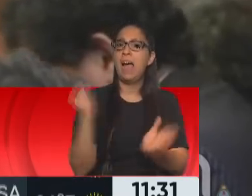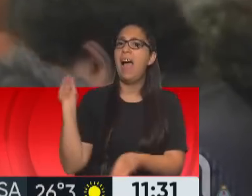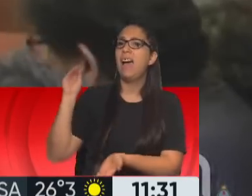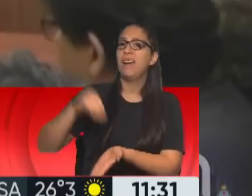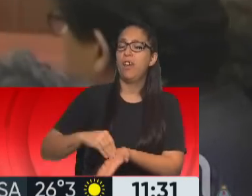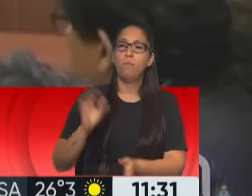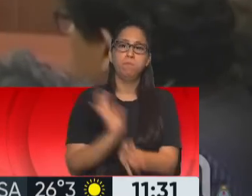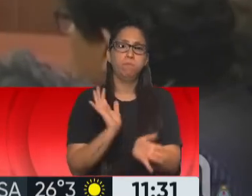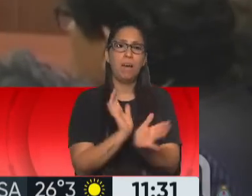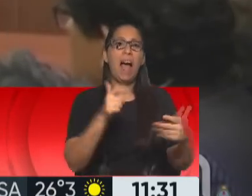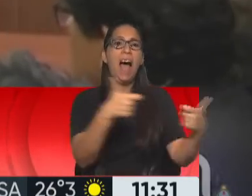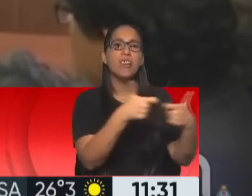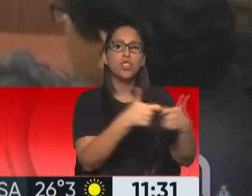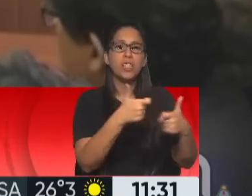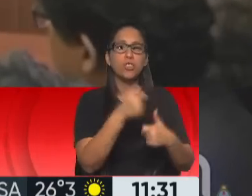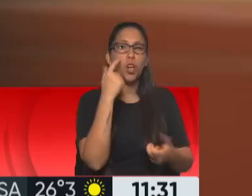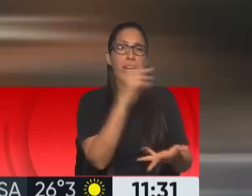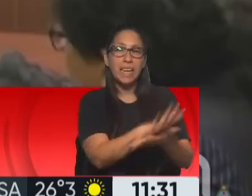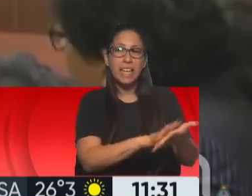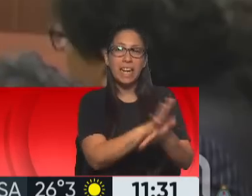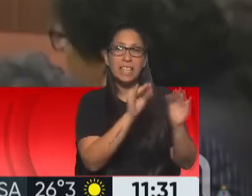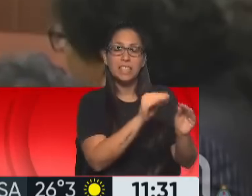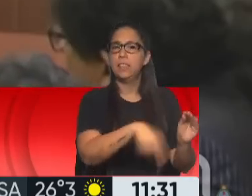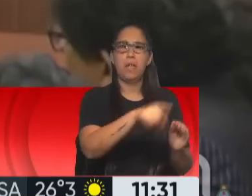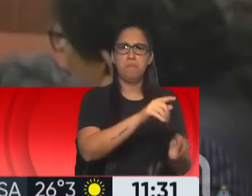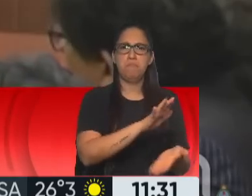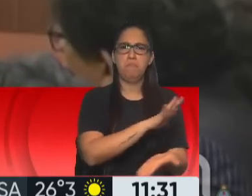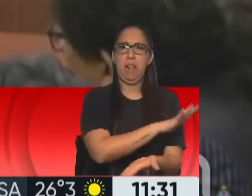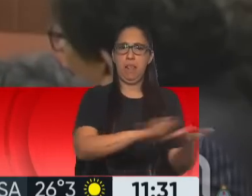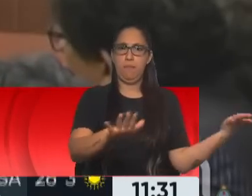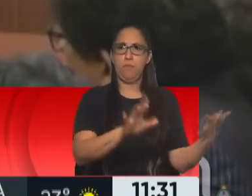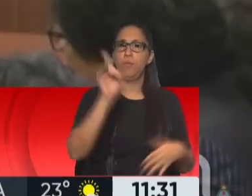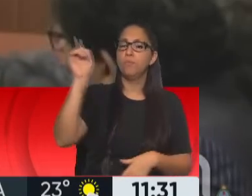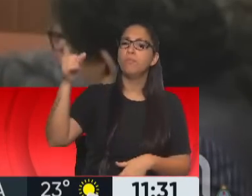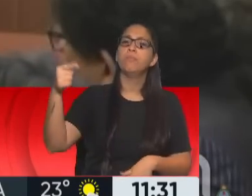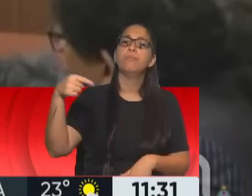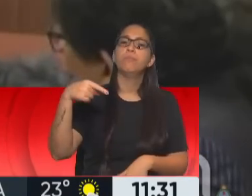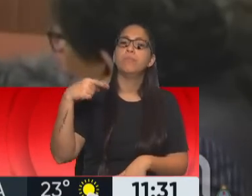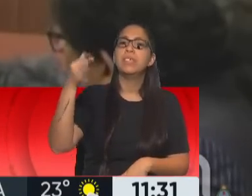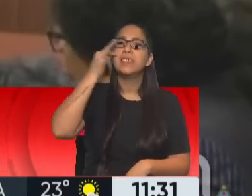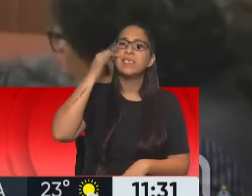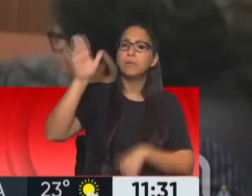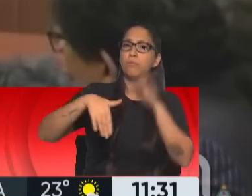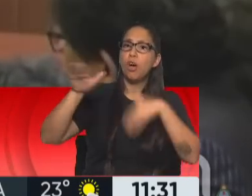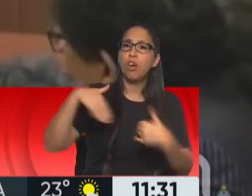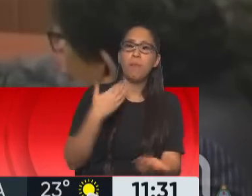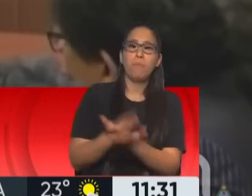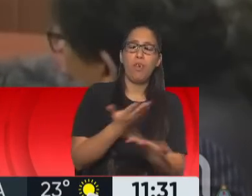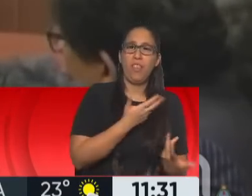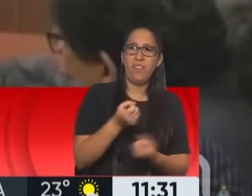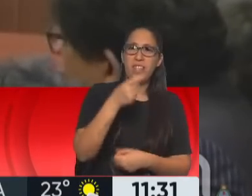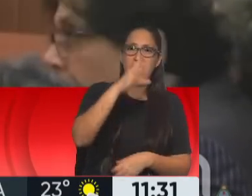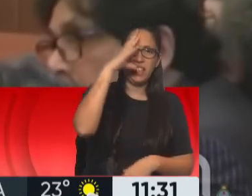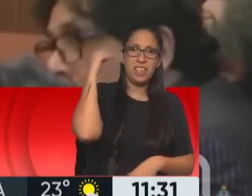decir, delito de asociación ilícita. No hacer lugar a la solicitud de esta acción de testimonio formulada por la defensa de Cristina